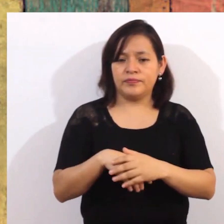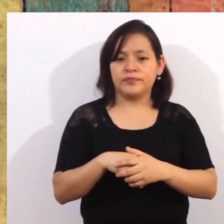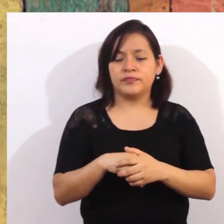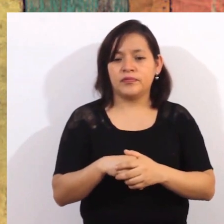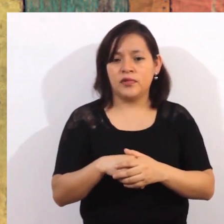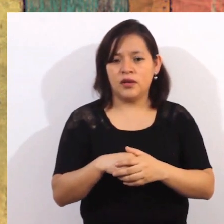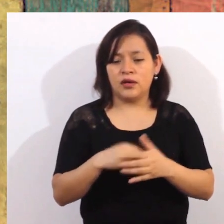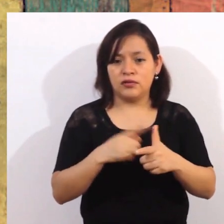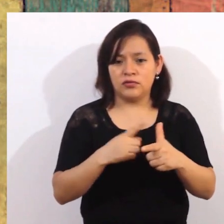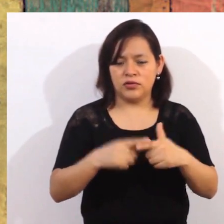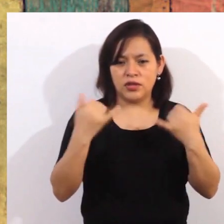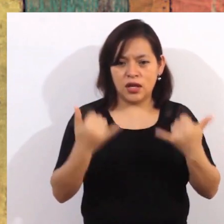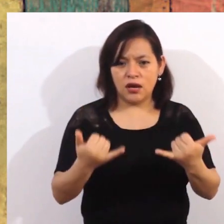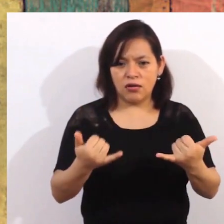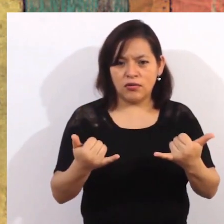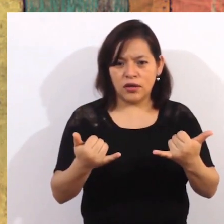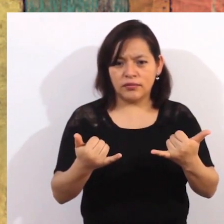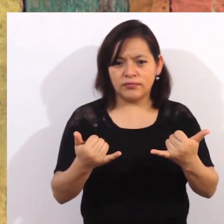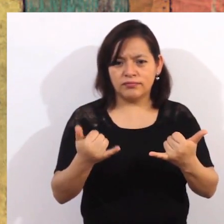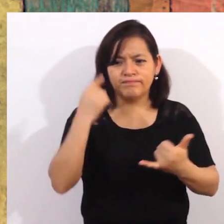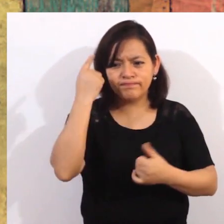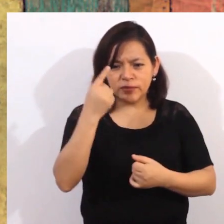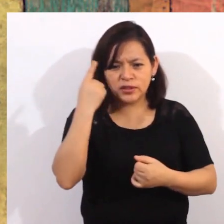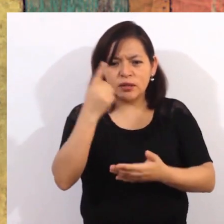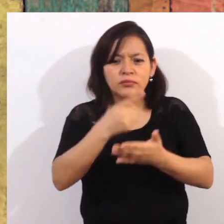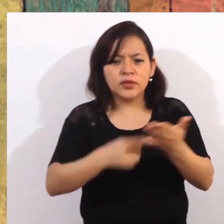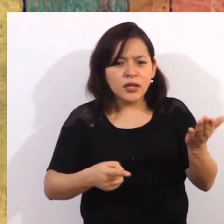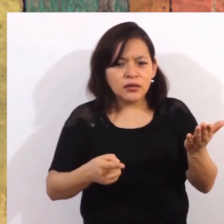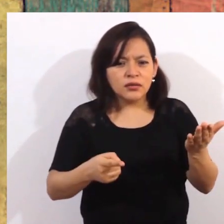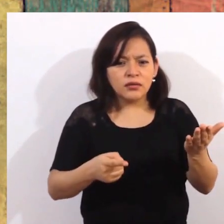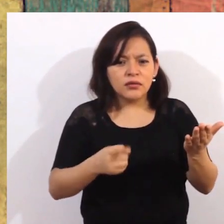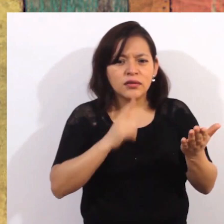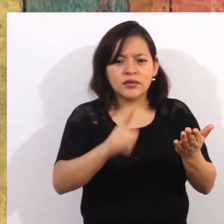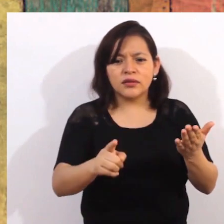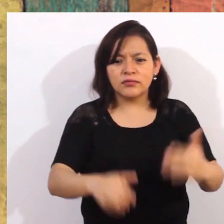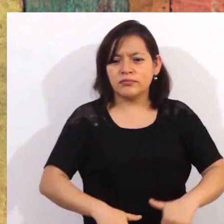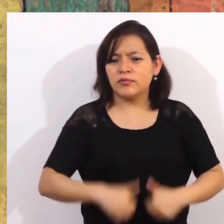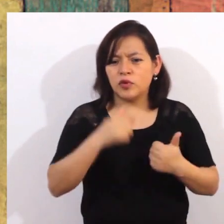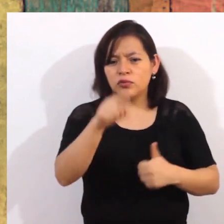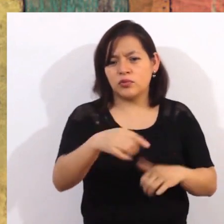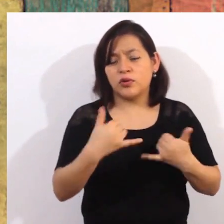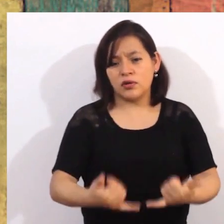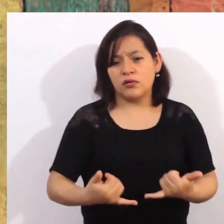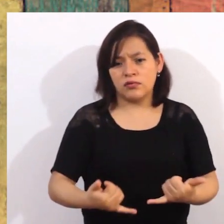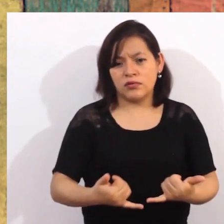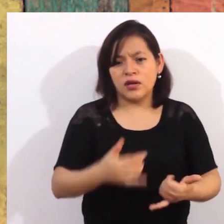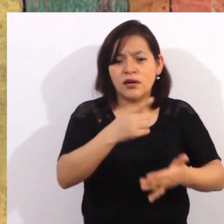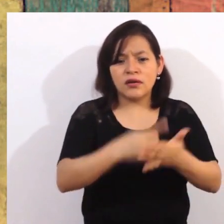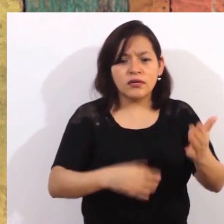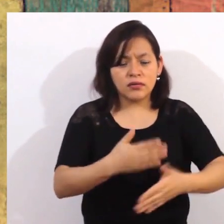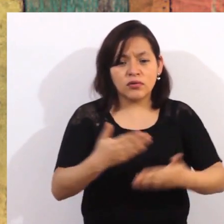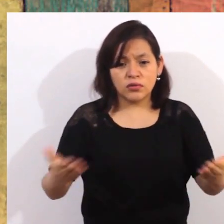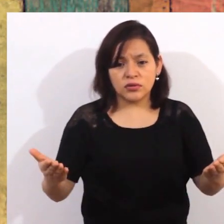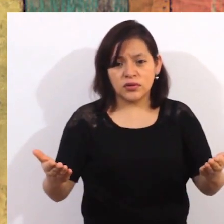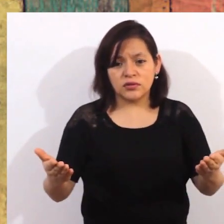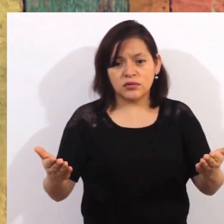Acompáñame en oración y considera esto. No sé lo que tú estés viviendo en este momento, o lo que vivirás en este año